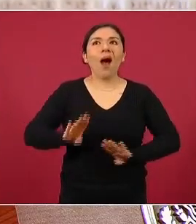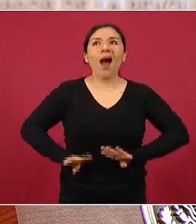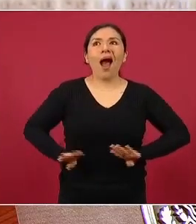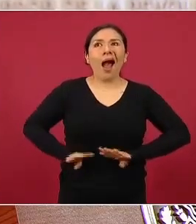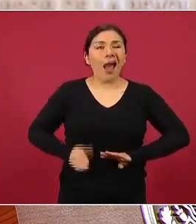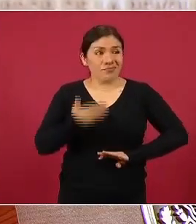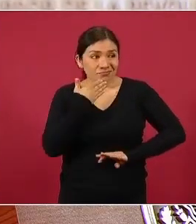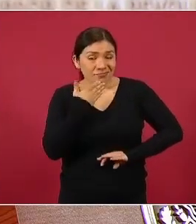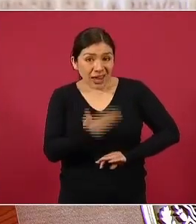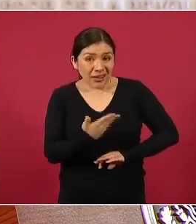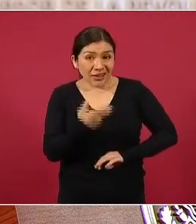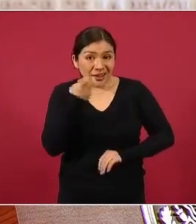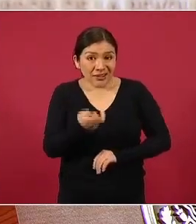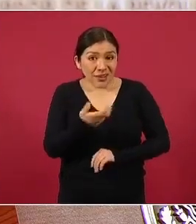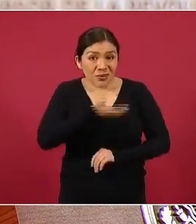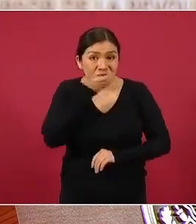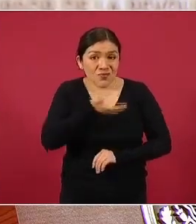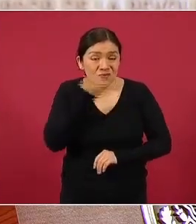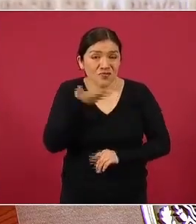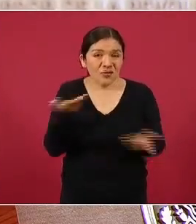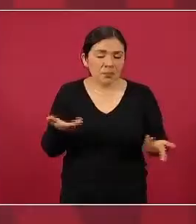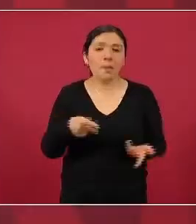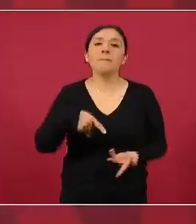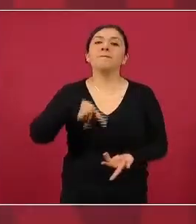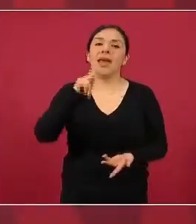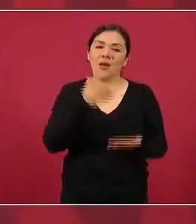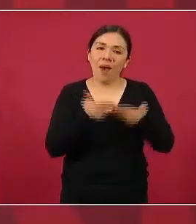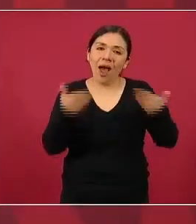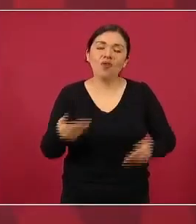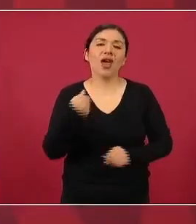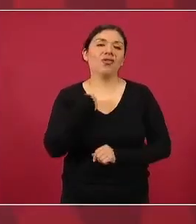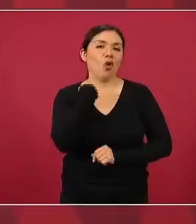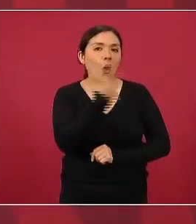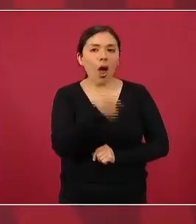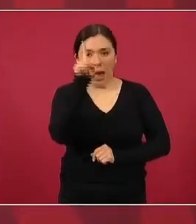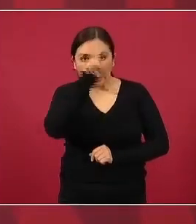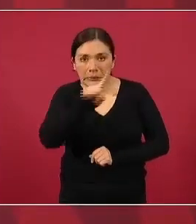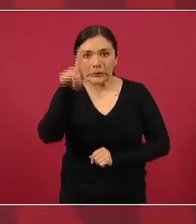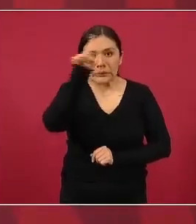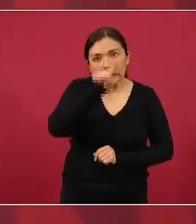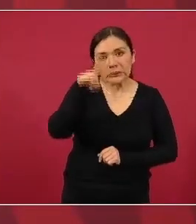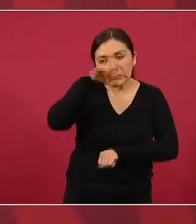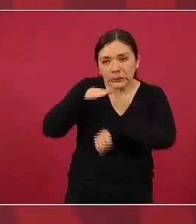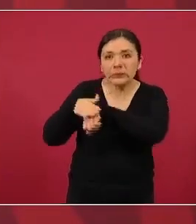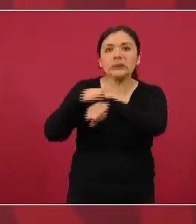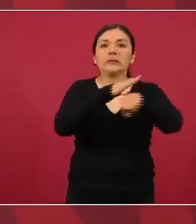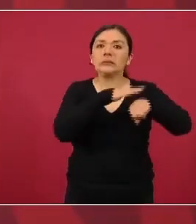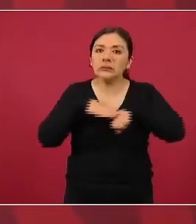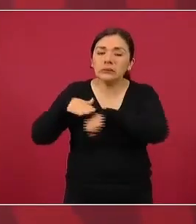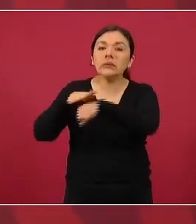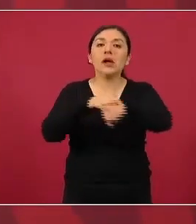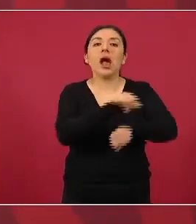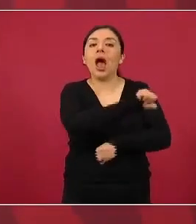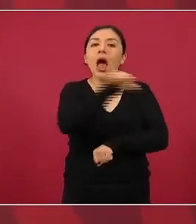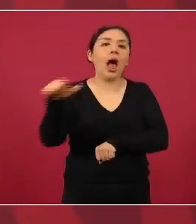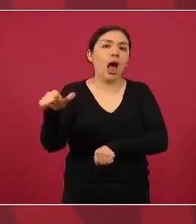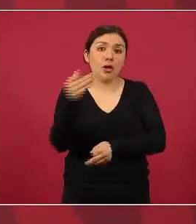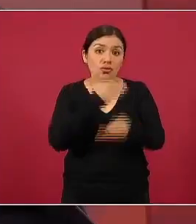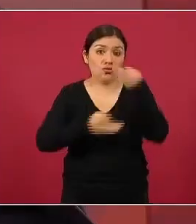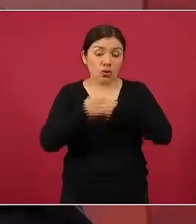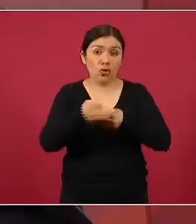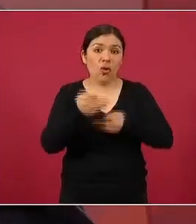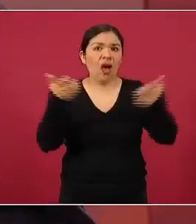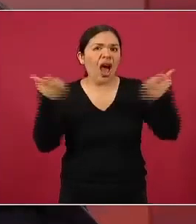costumbre, ¿no? Pero pues yo estoy recomendando mucho a todos los que se dedican a